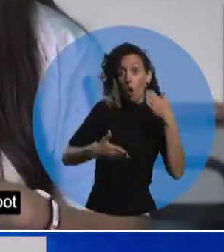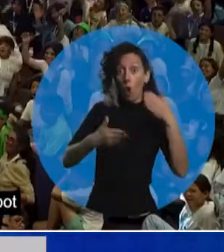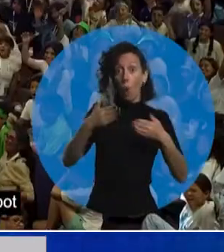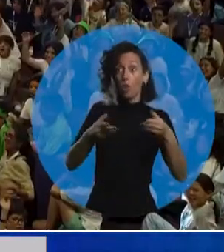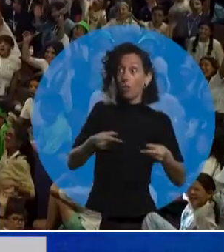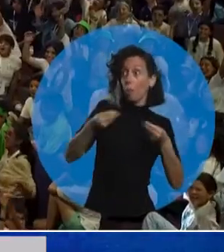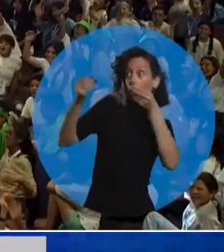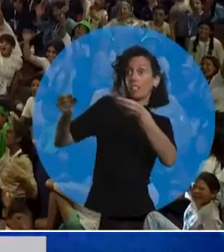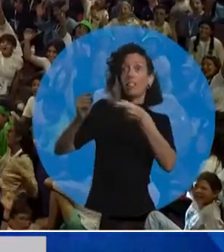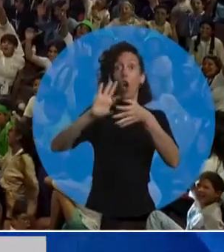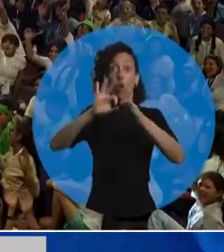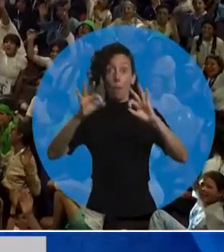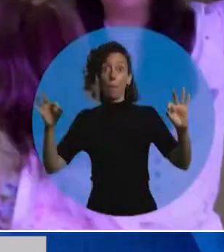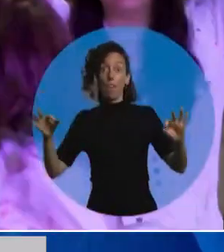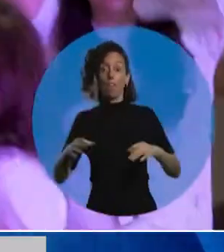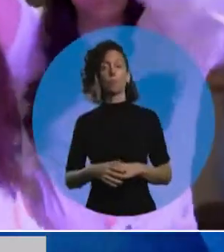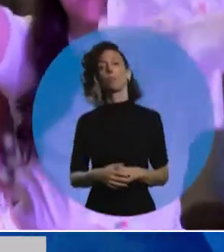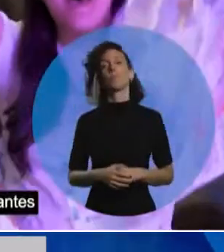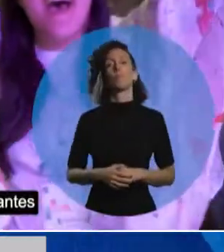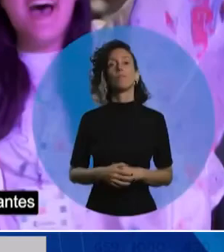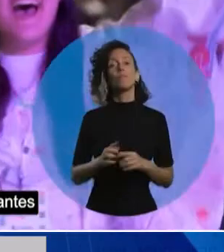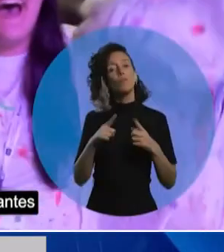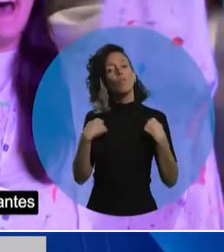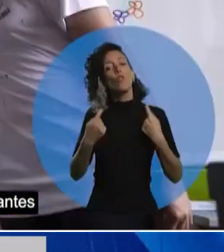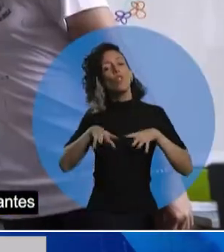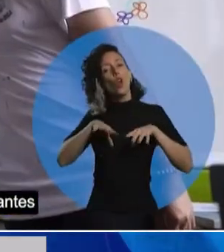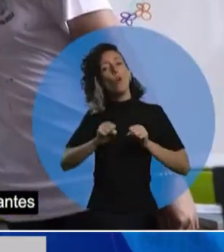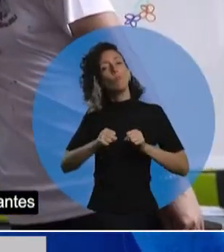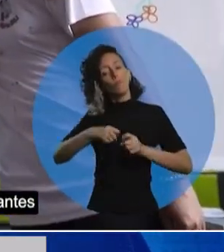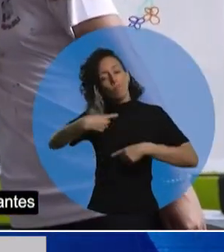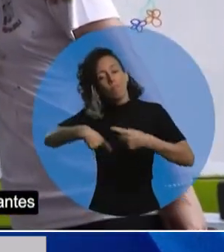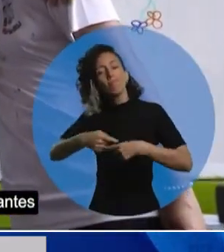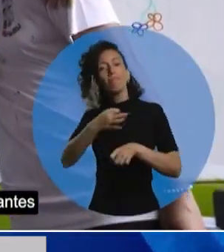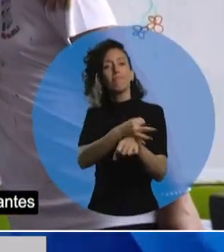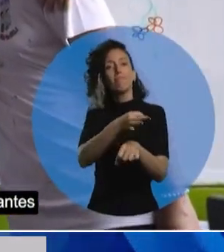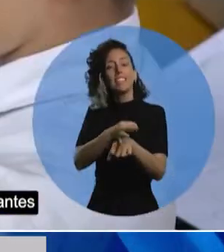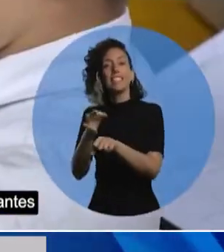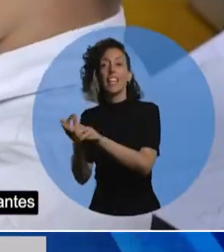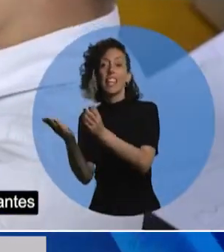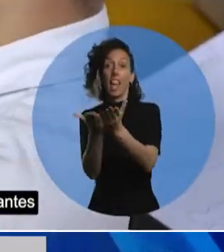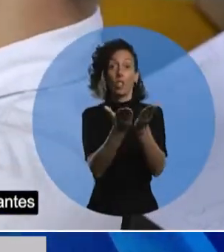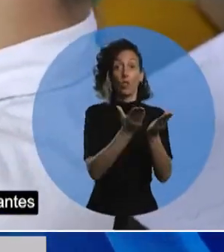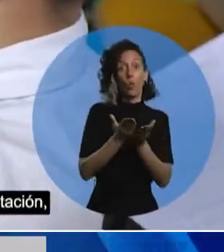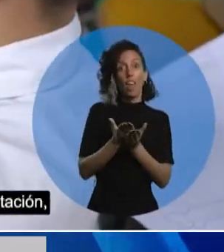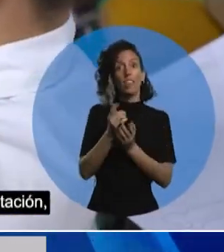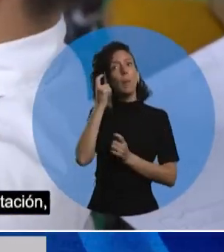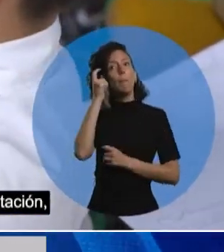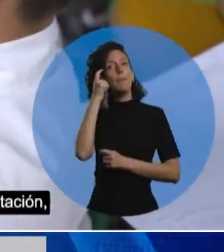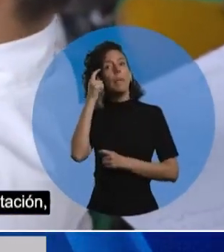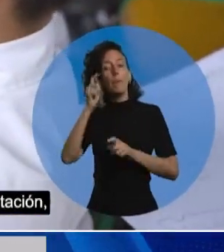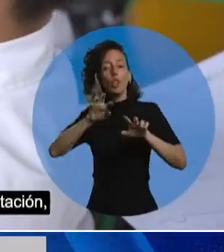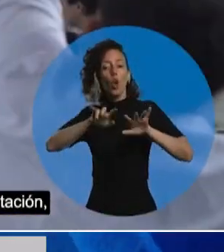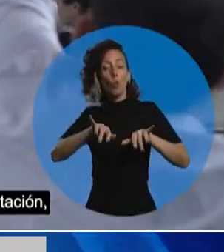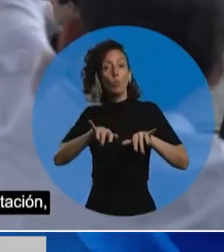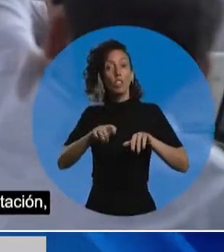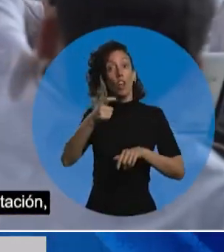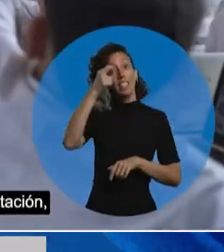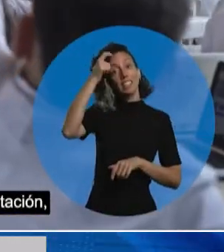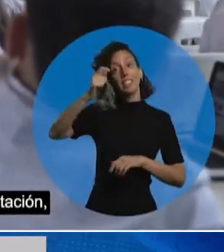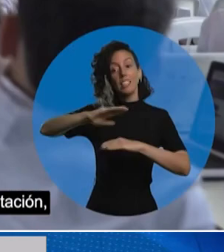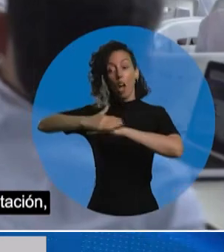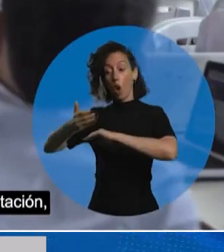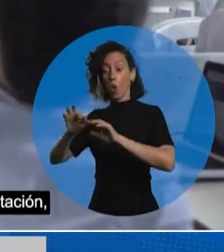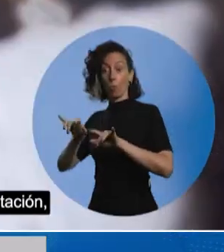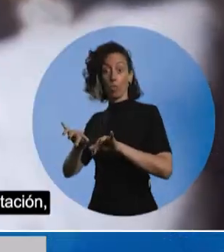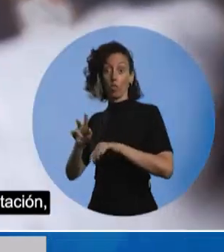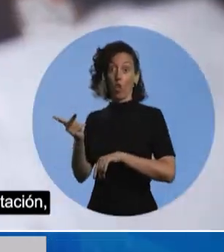presentamos hacia el final del año, por octubre creo que fue, porque también permite a docentes generar sus propias prácticas, más hoy todavía que